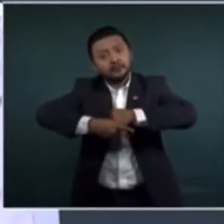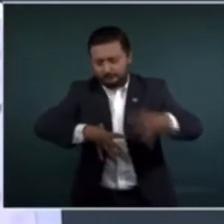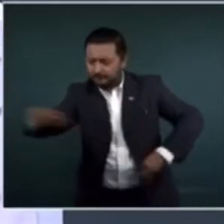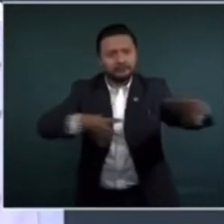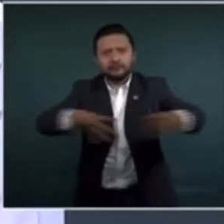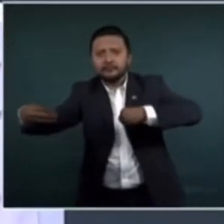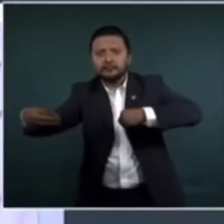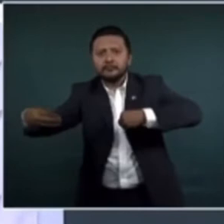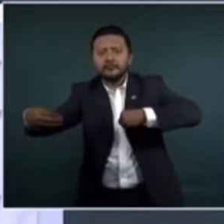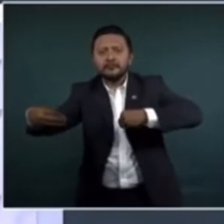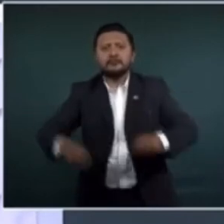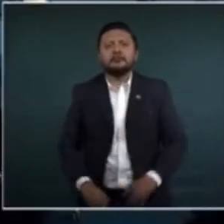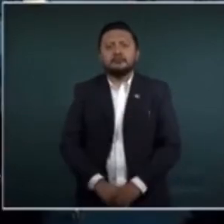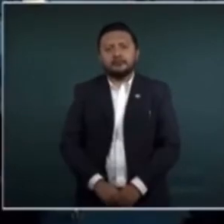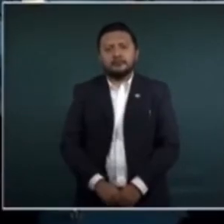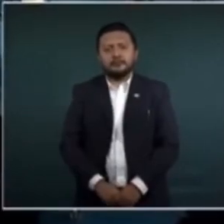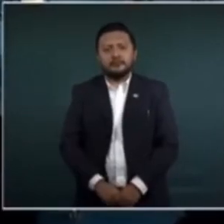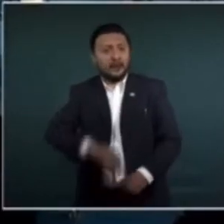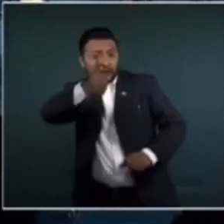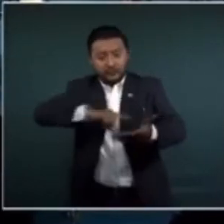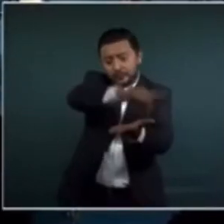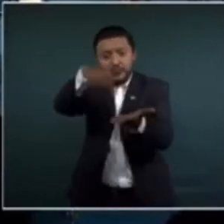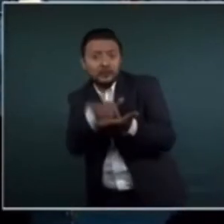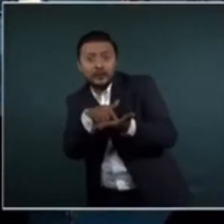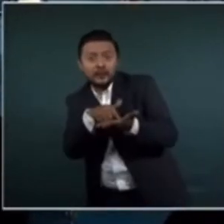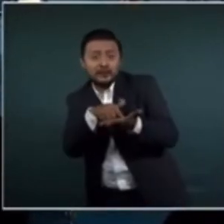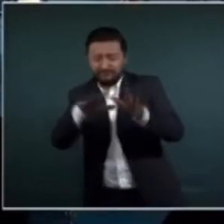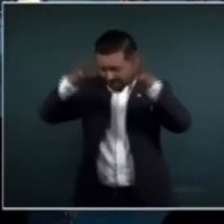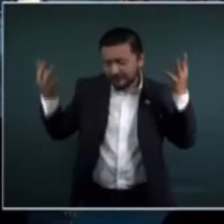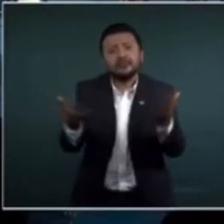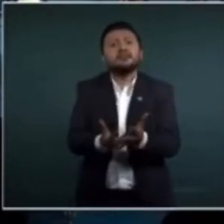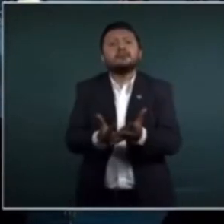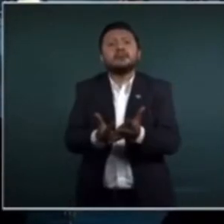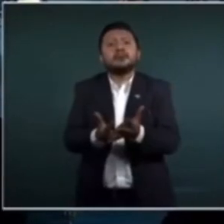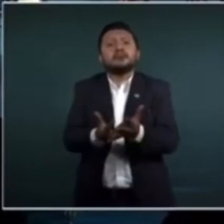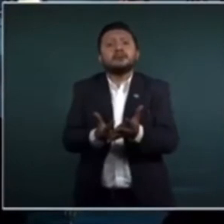pandemia, que en otras partes ha afectado mucho